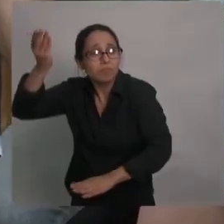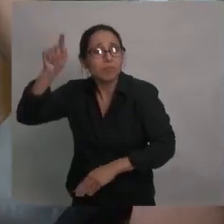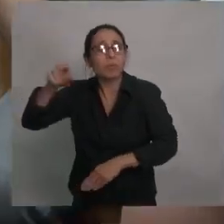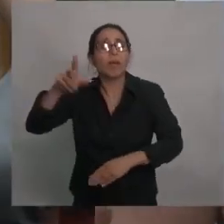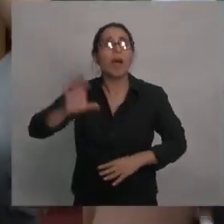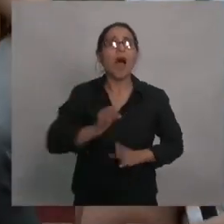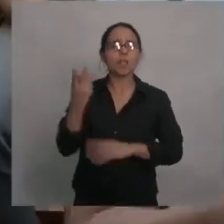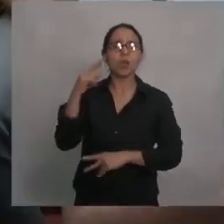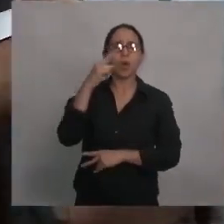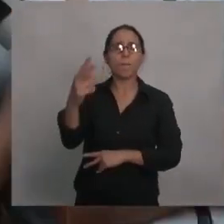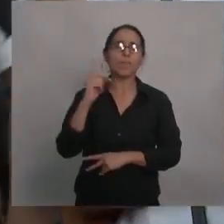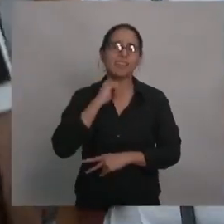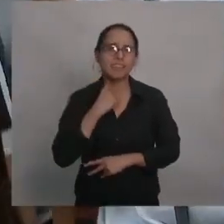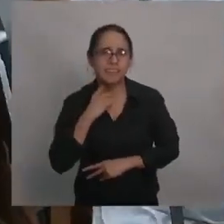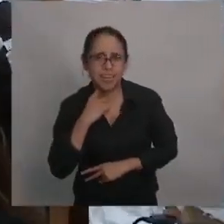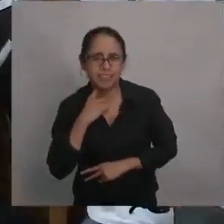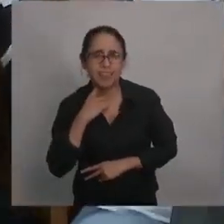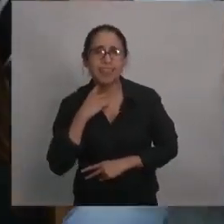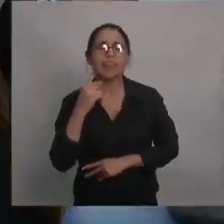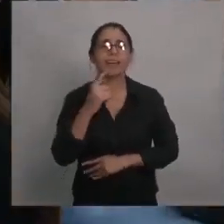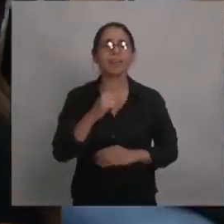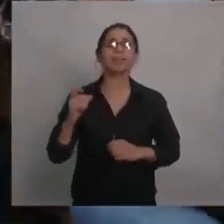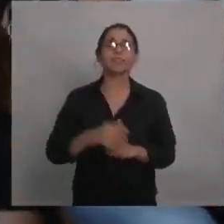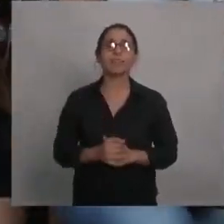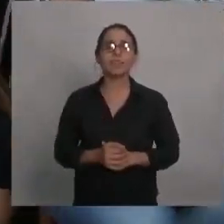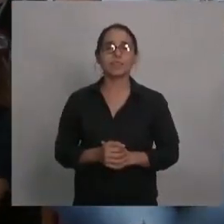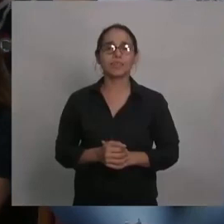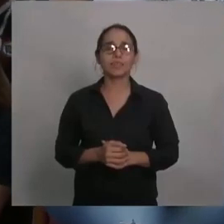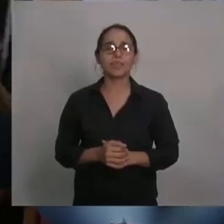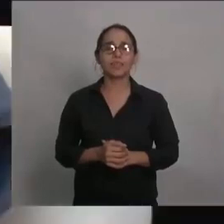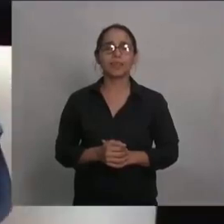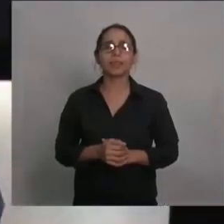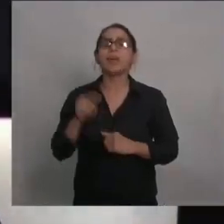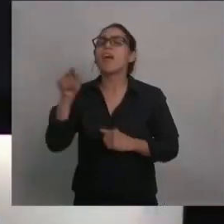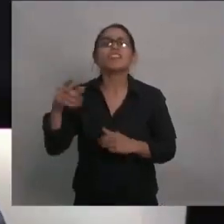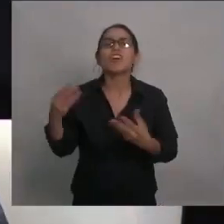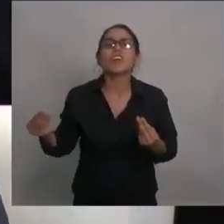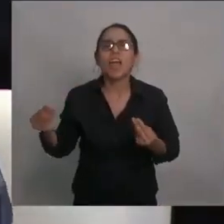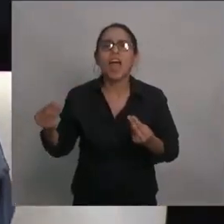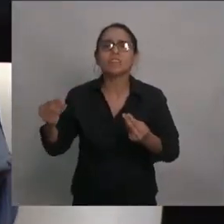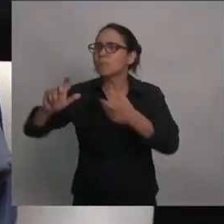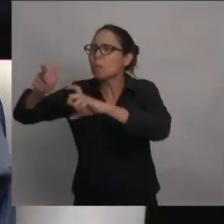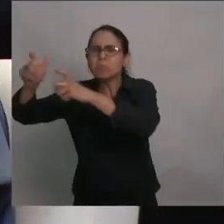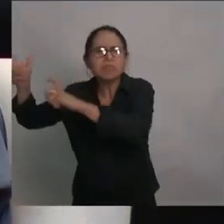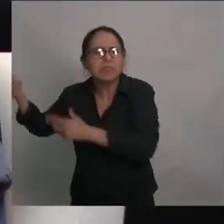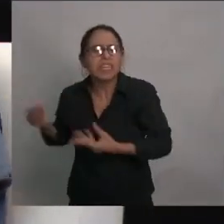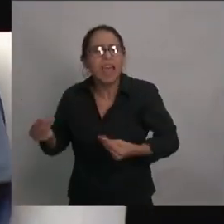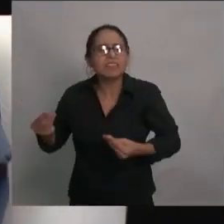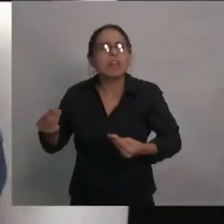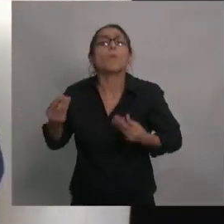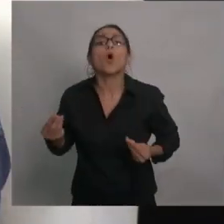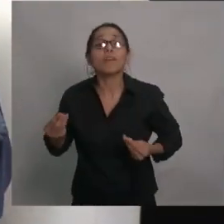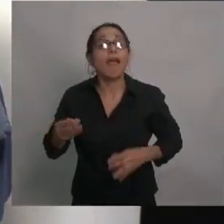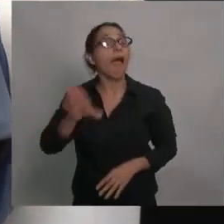2013, 124 en 2018. Y esto sucede también porque Estados Unidos y nuestro